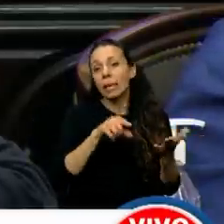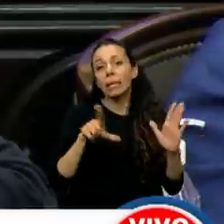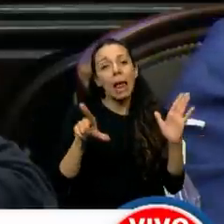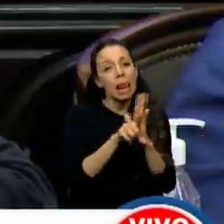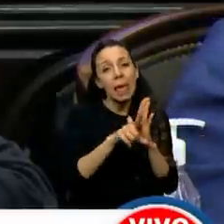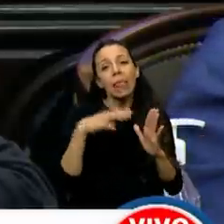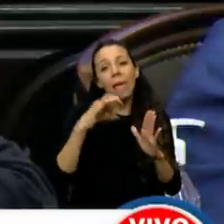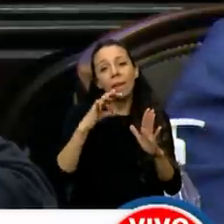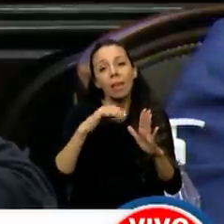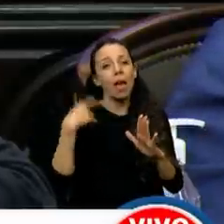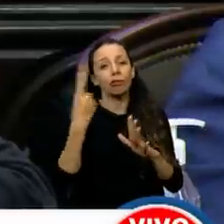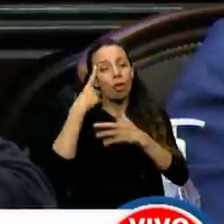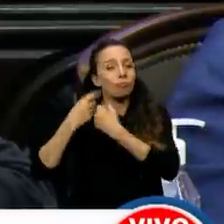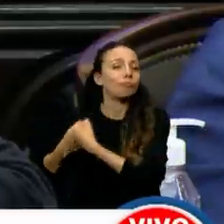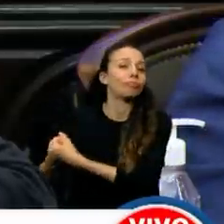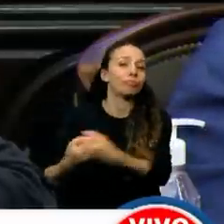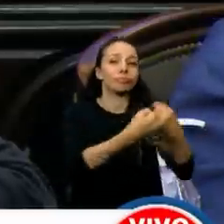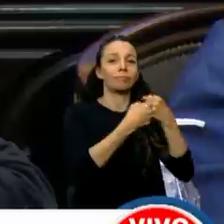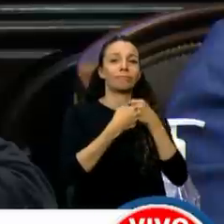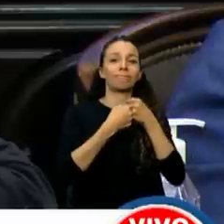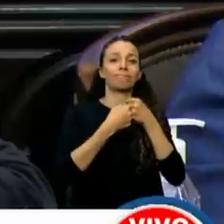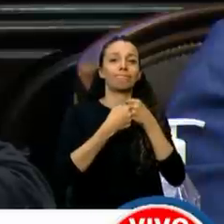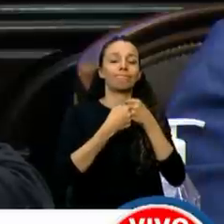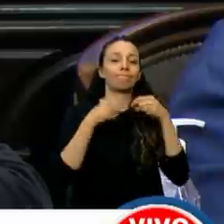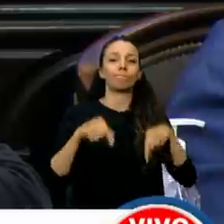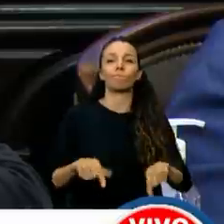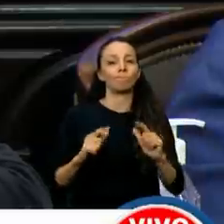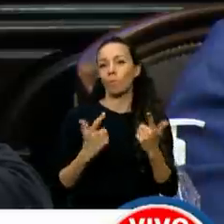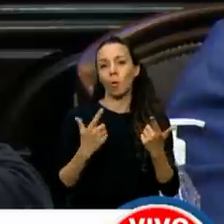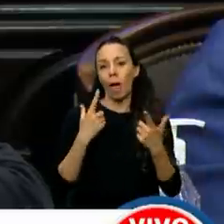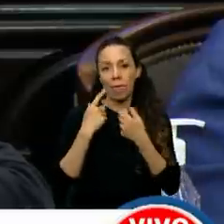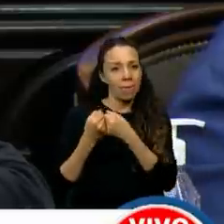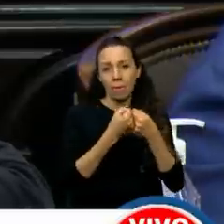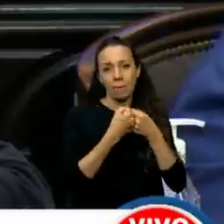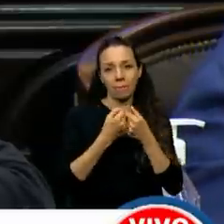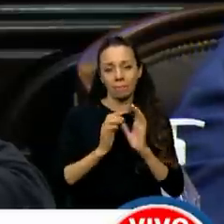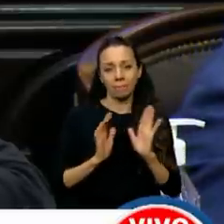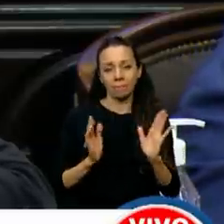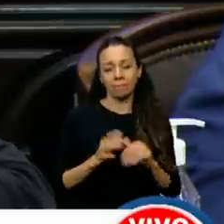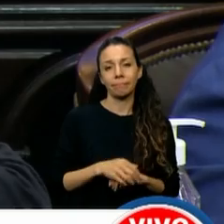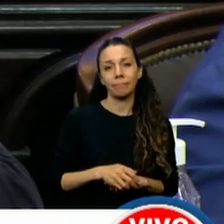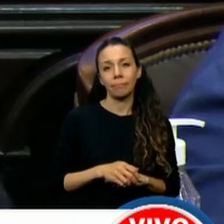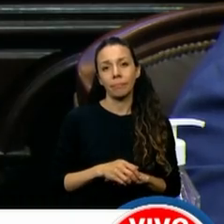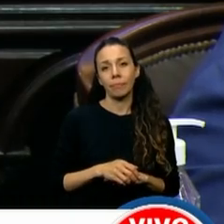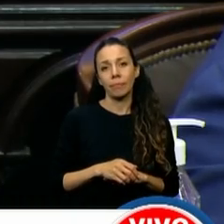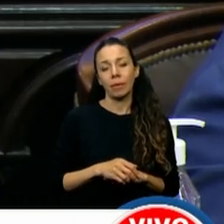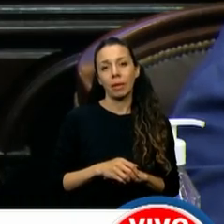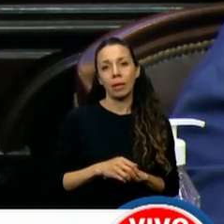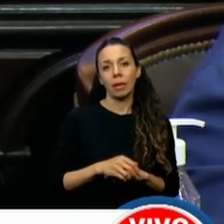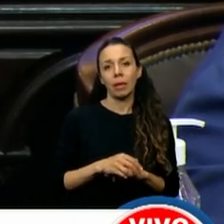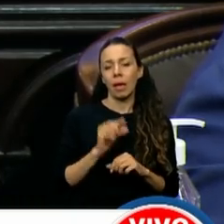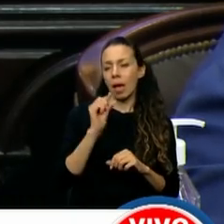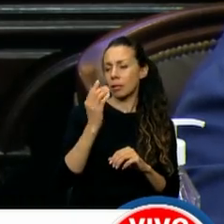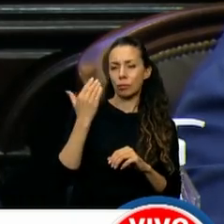tendría que tener y hoy nos lo estamos encontrando hace muy poquitos días celebraron